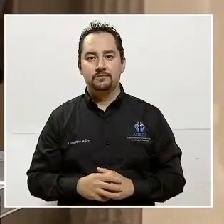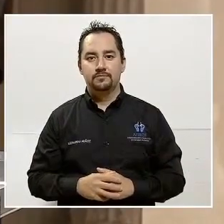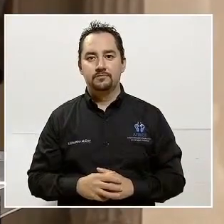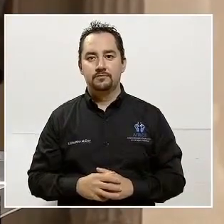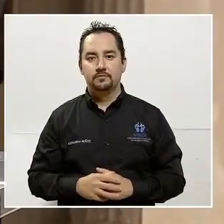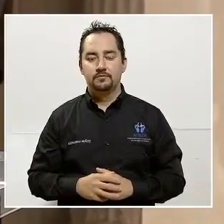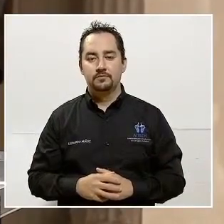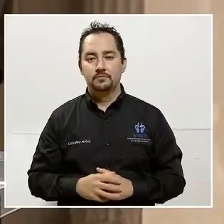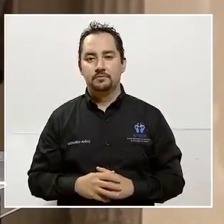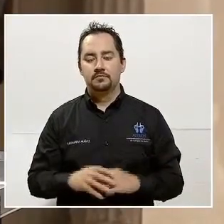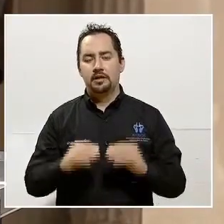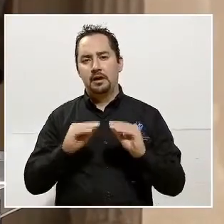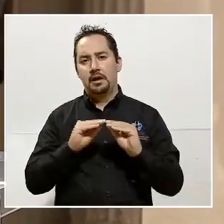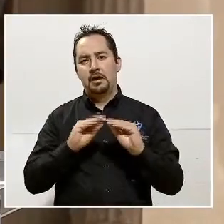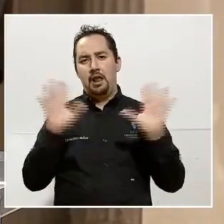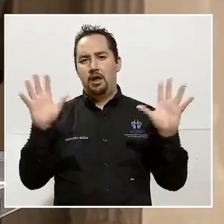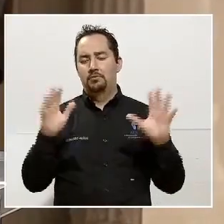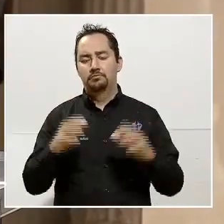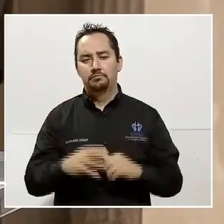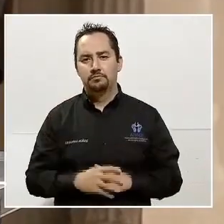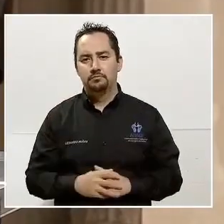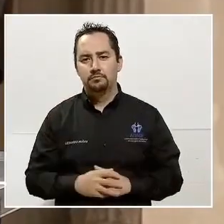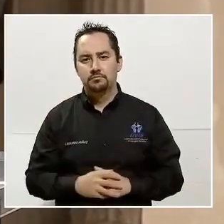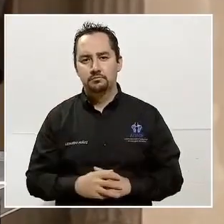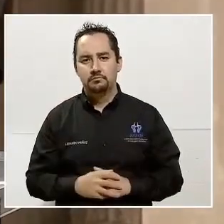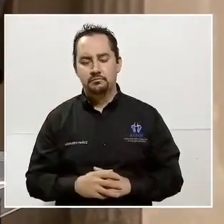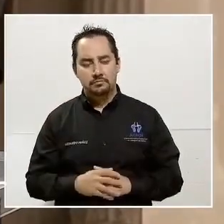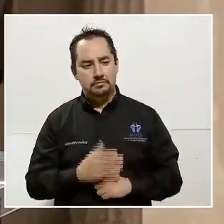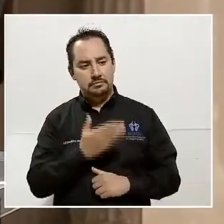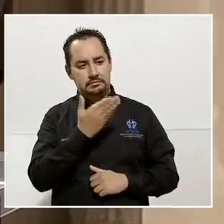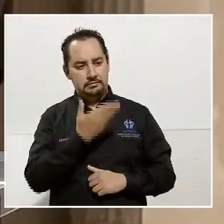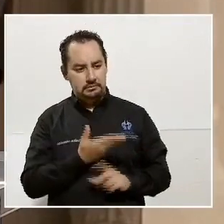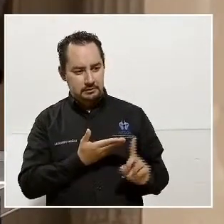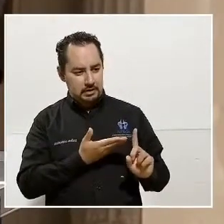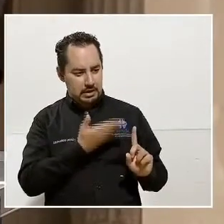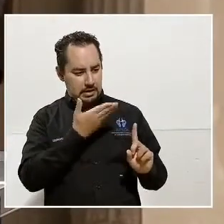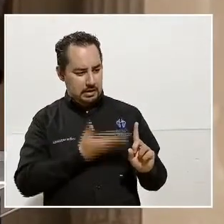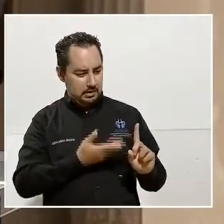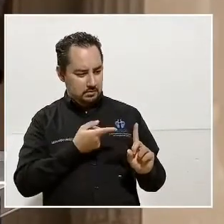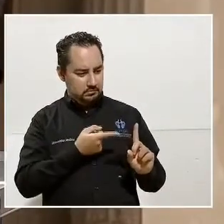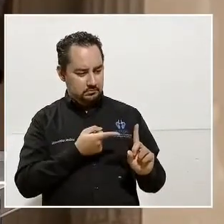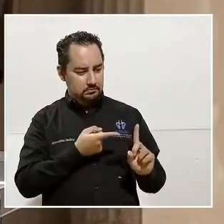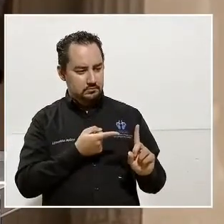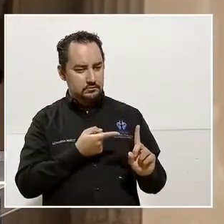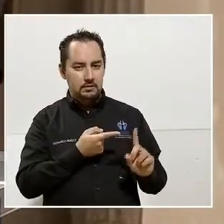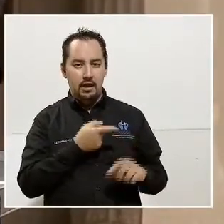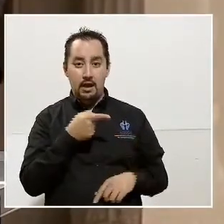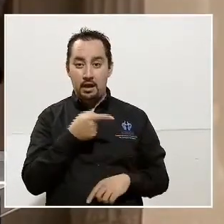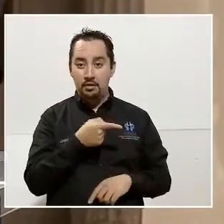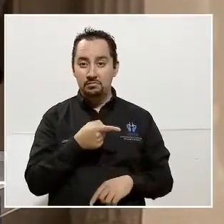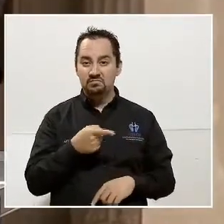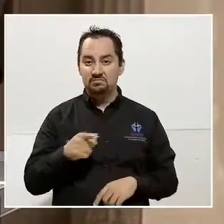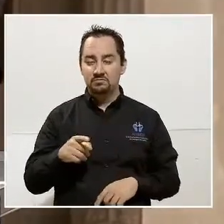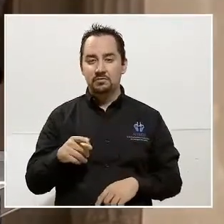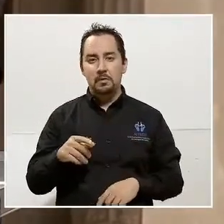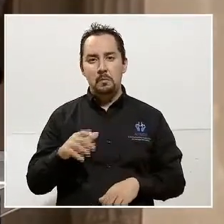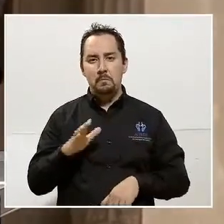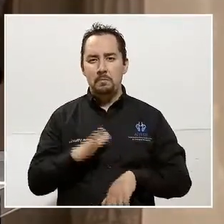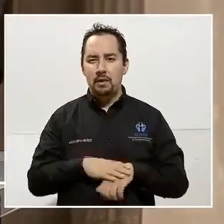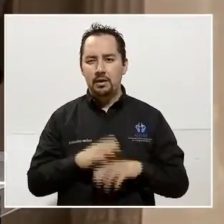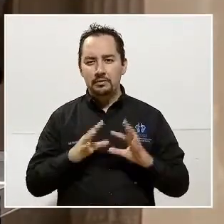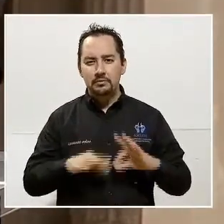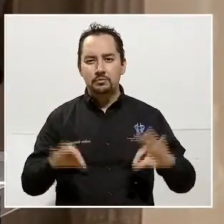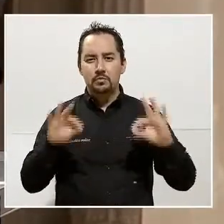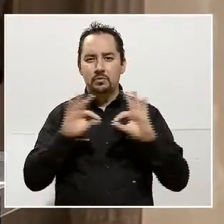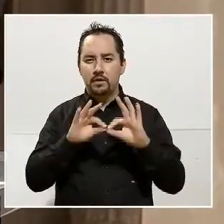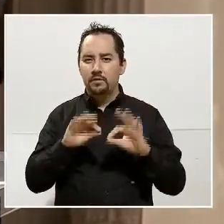que sin duda es uno de los luchadores sociales más